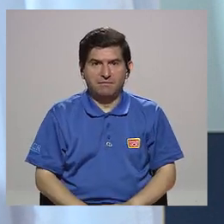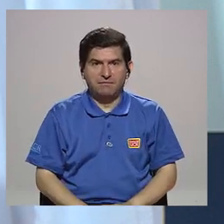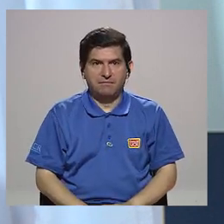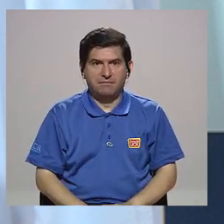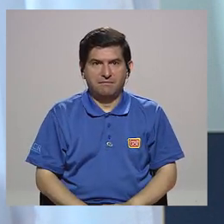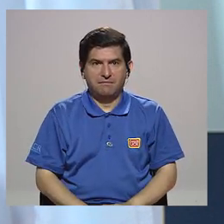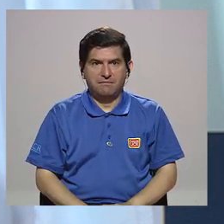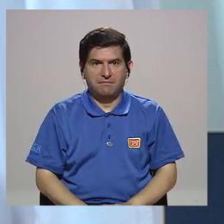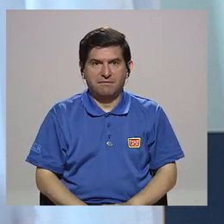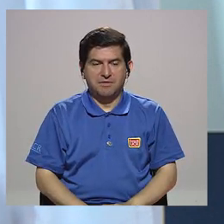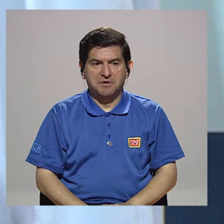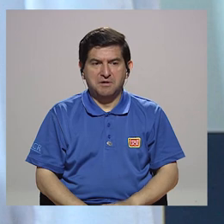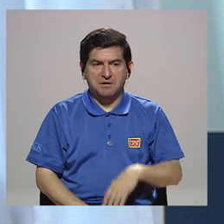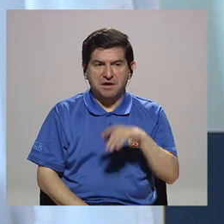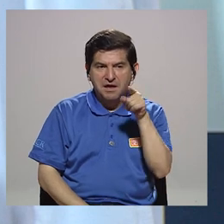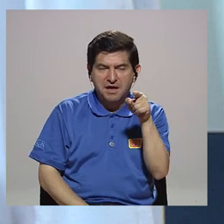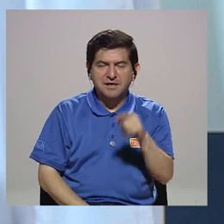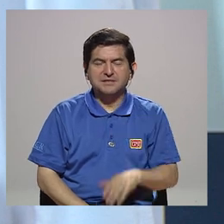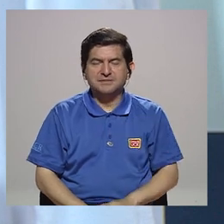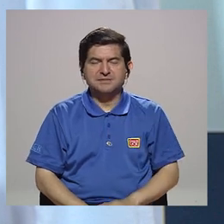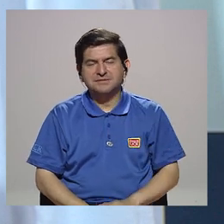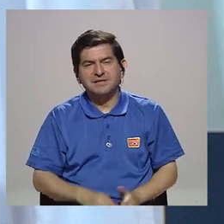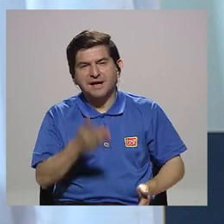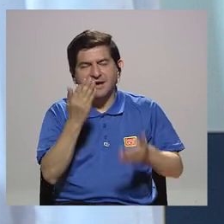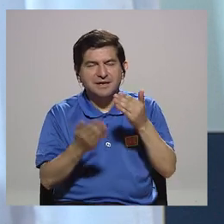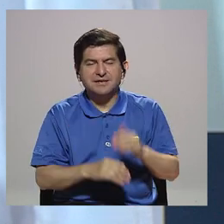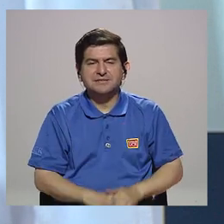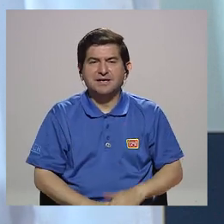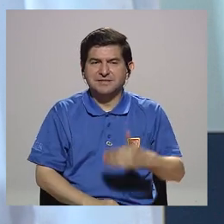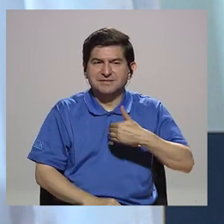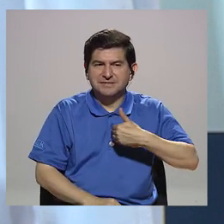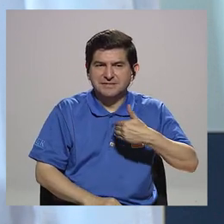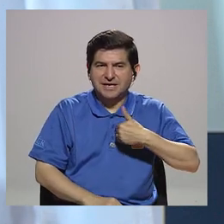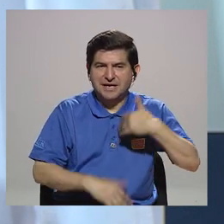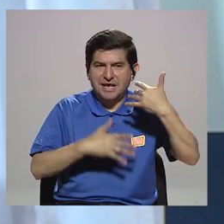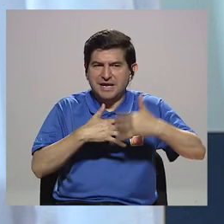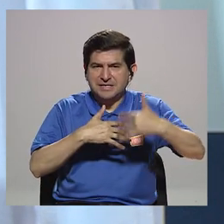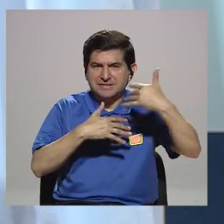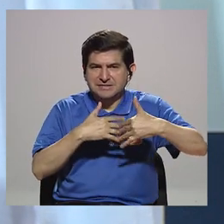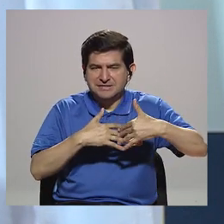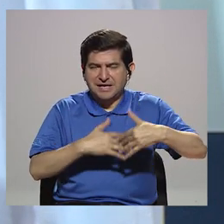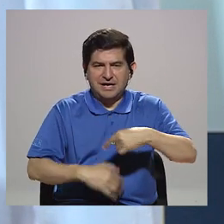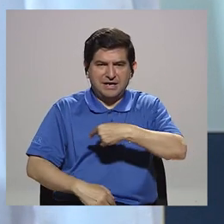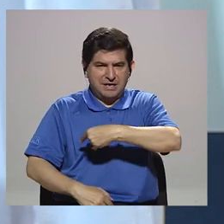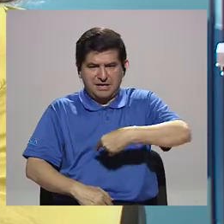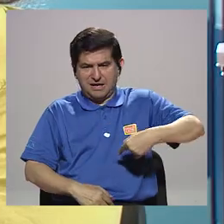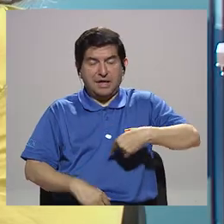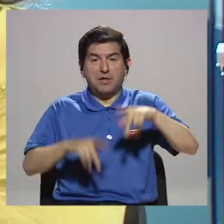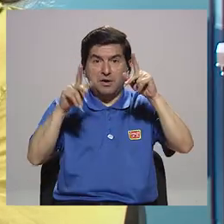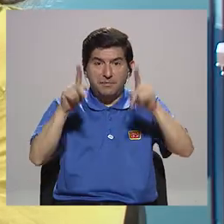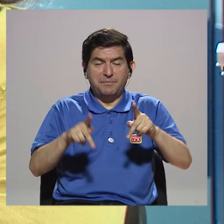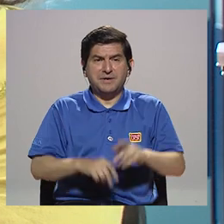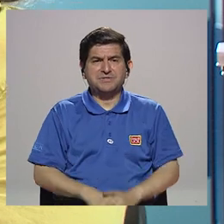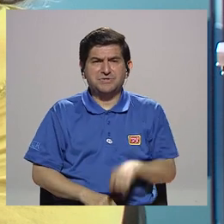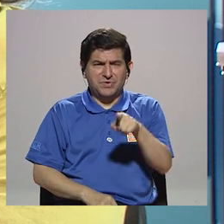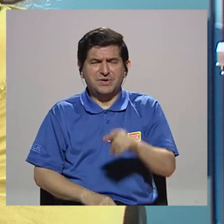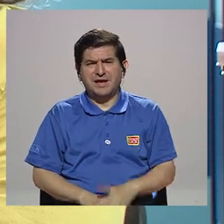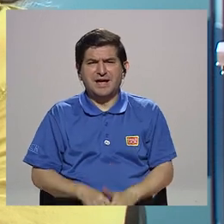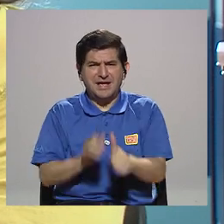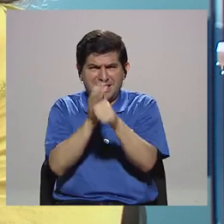esas que serían, y otra es que presente un sangrado digestivo, ¿no? Entonces el paciente comienza a